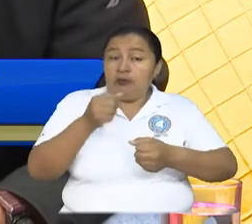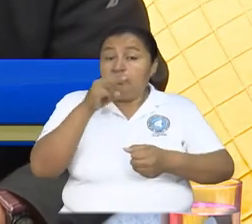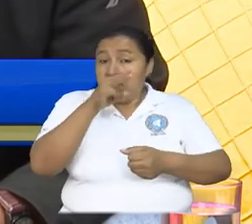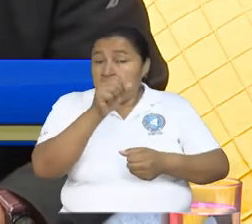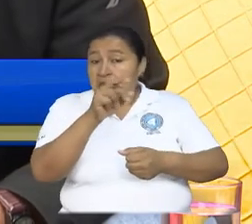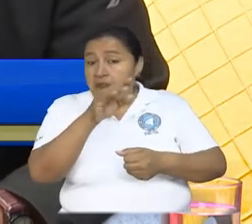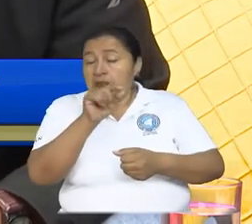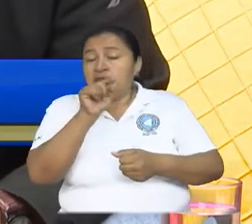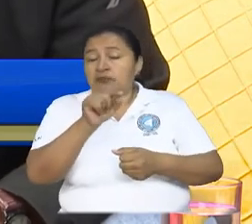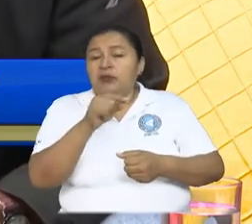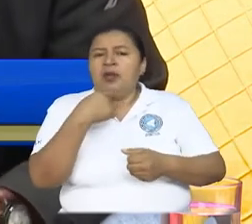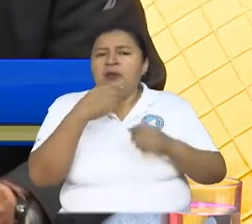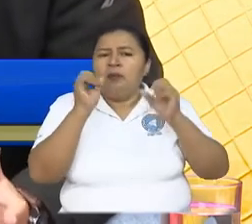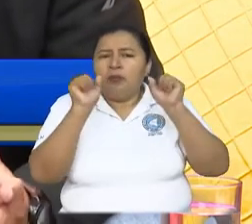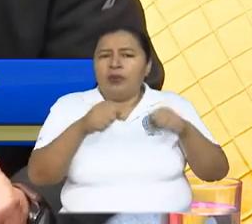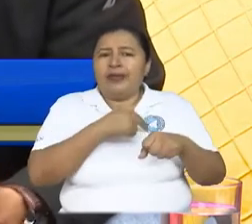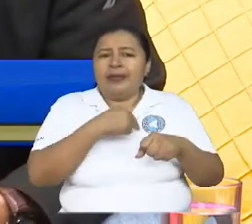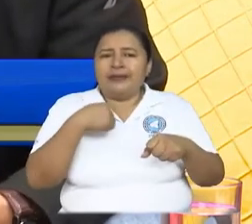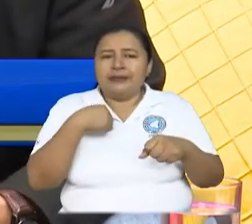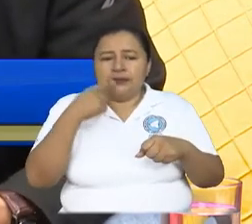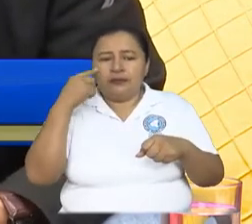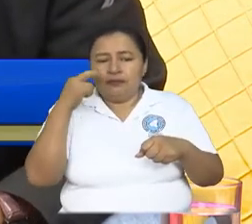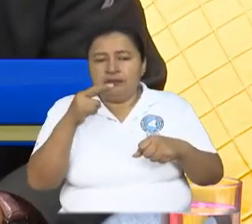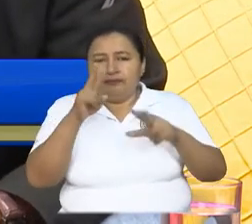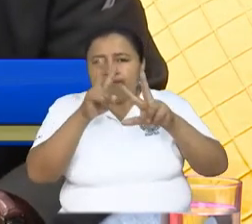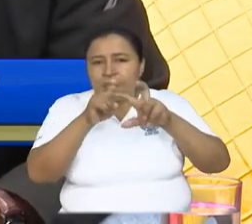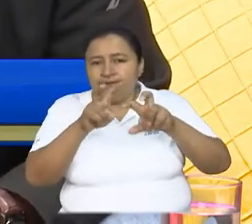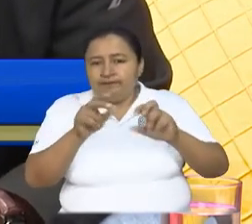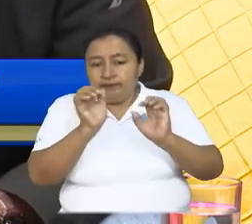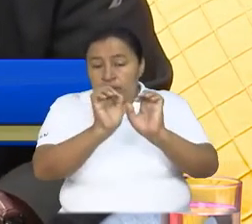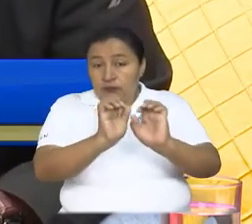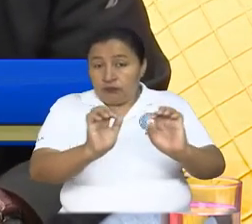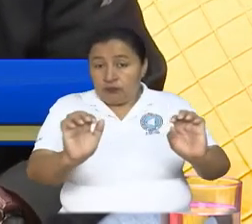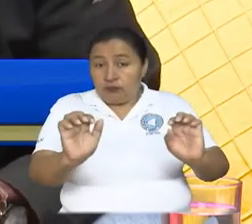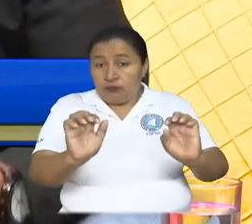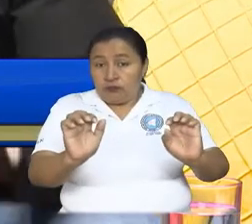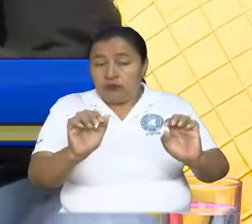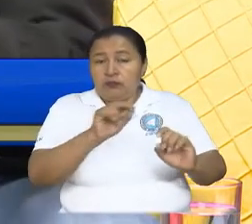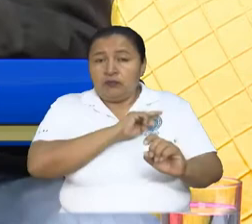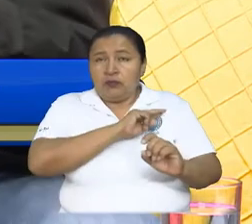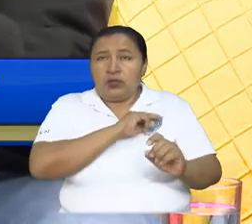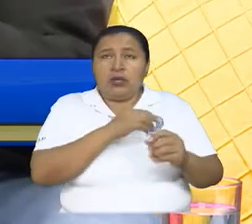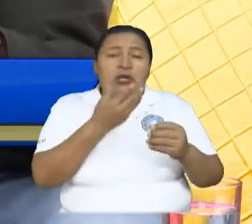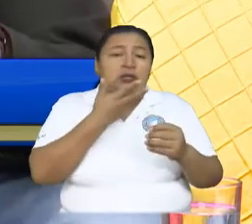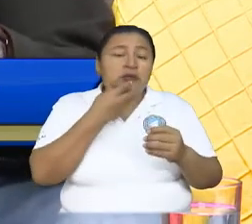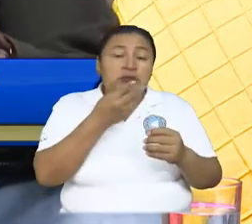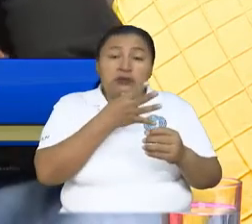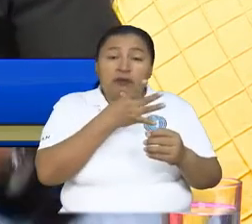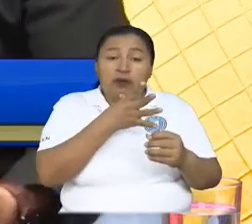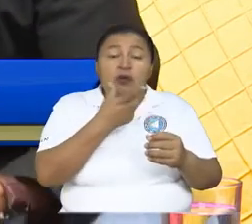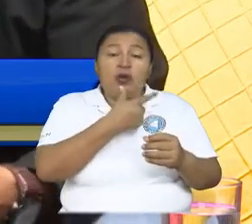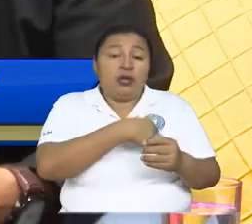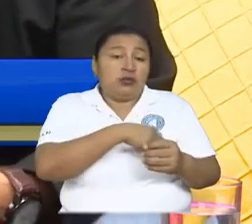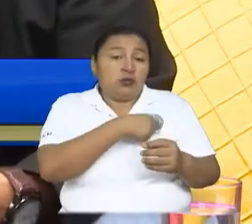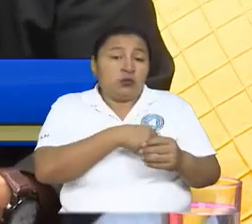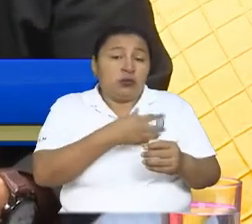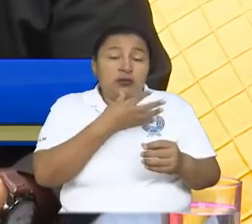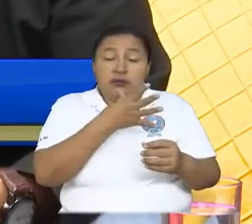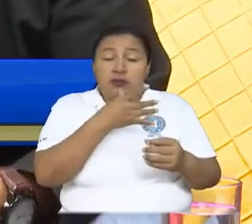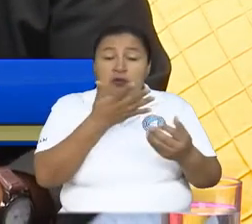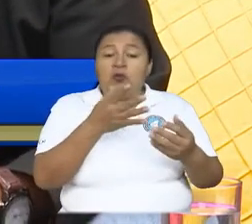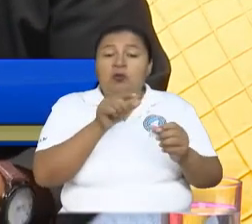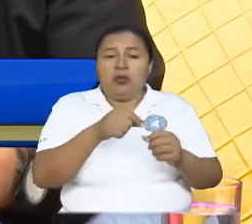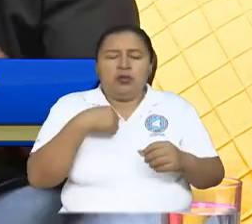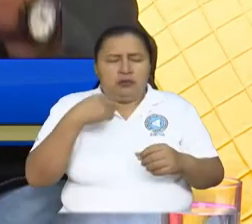hacerle el pesquisaje a los niños hay muchachos en las escuelas que la